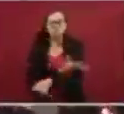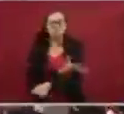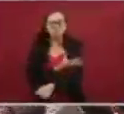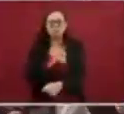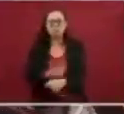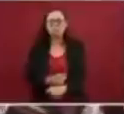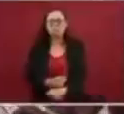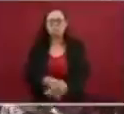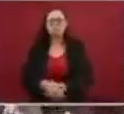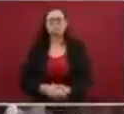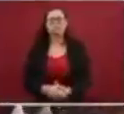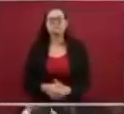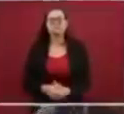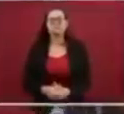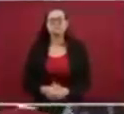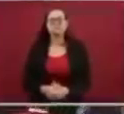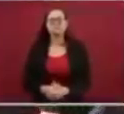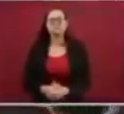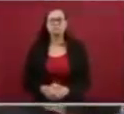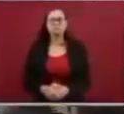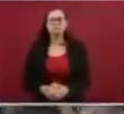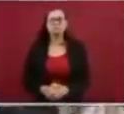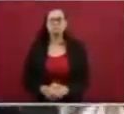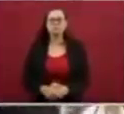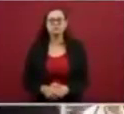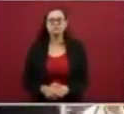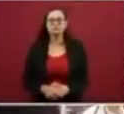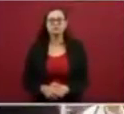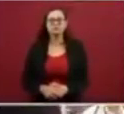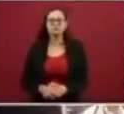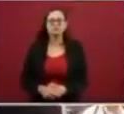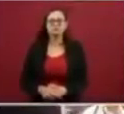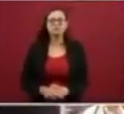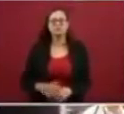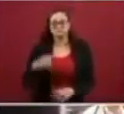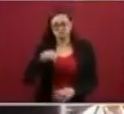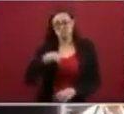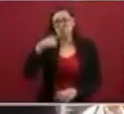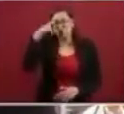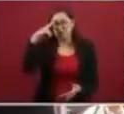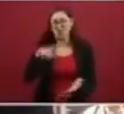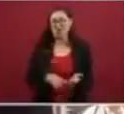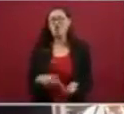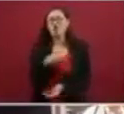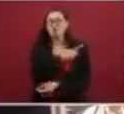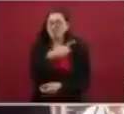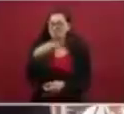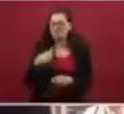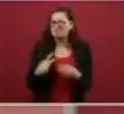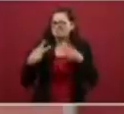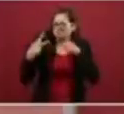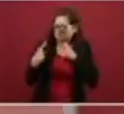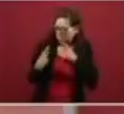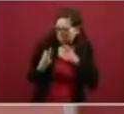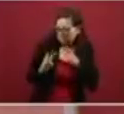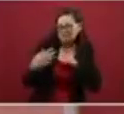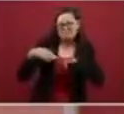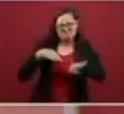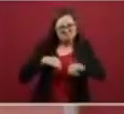Creo que debemos de trabajar deprisa y con